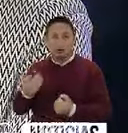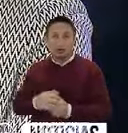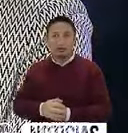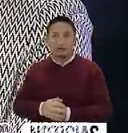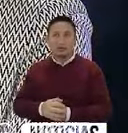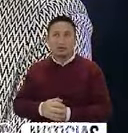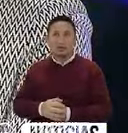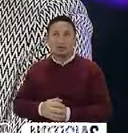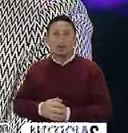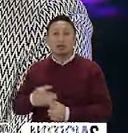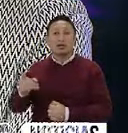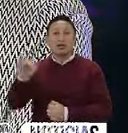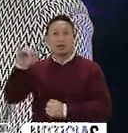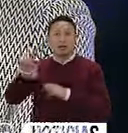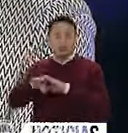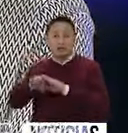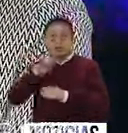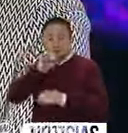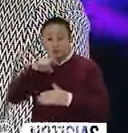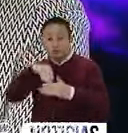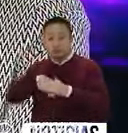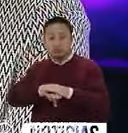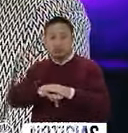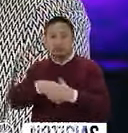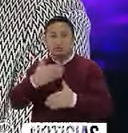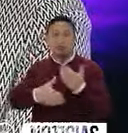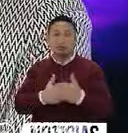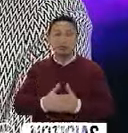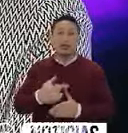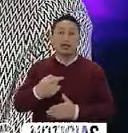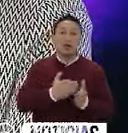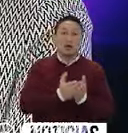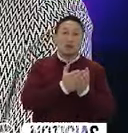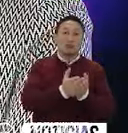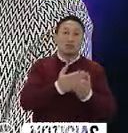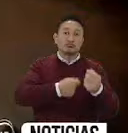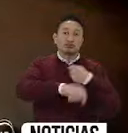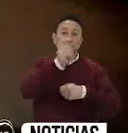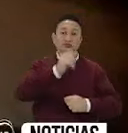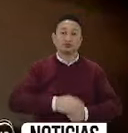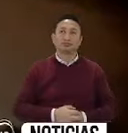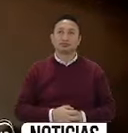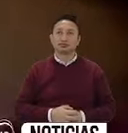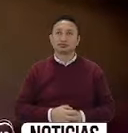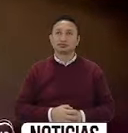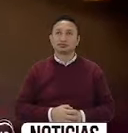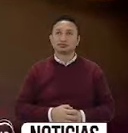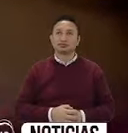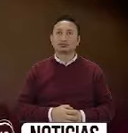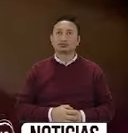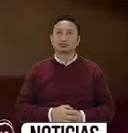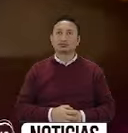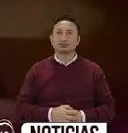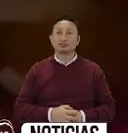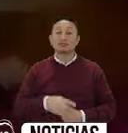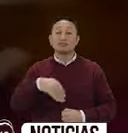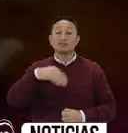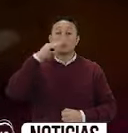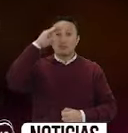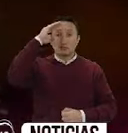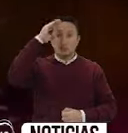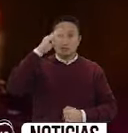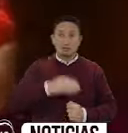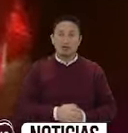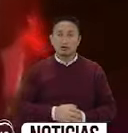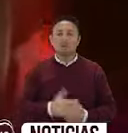acopiada en Ibarra para luego enviarla a un puerto marítimo. Como festival denominó la policía al operativo que terminó